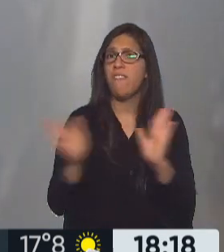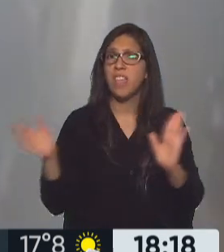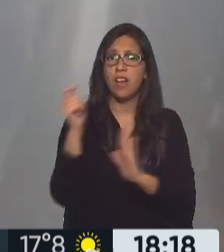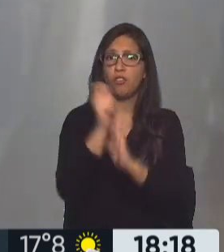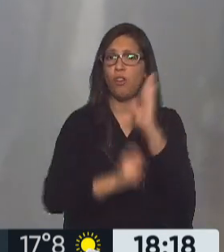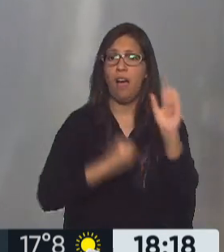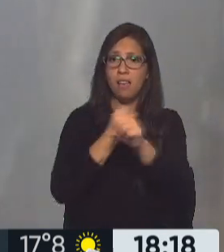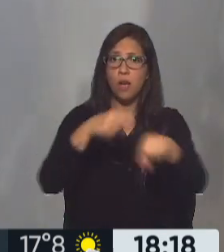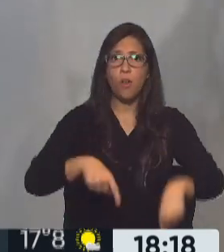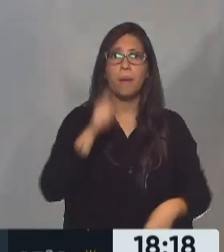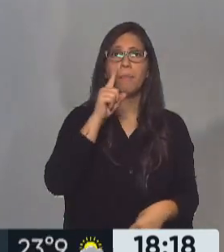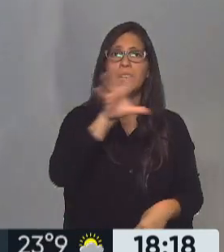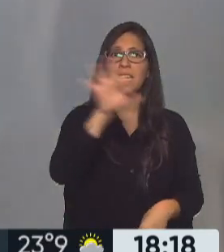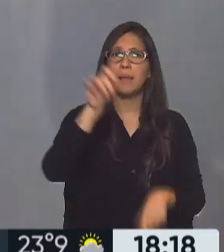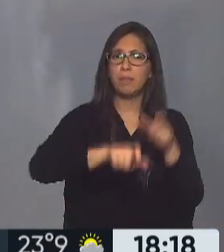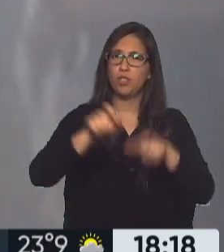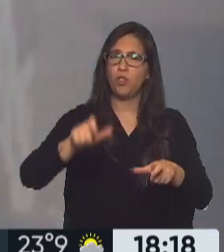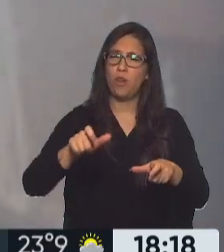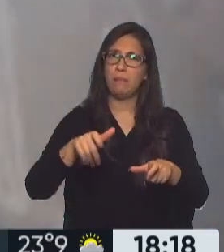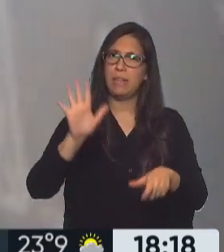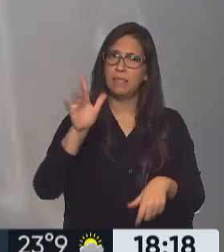tiene aproximadamente 1.500 personas, un poco más.